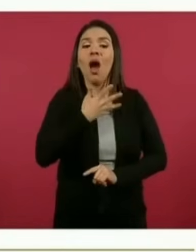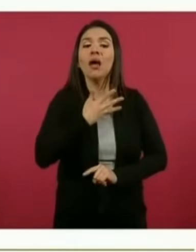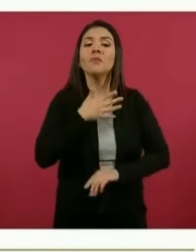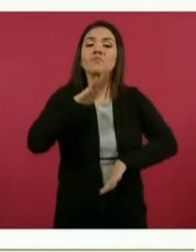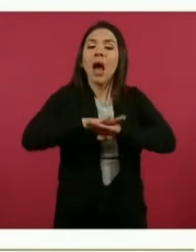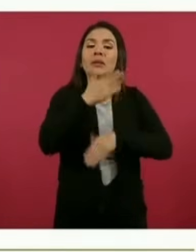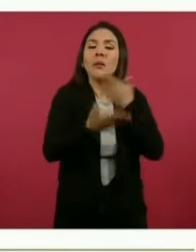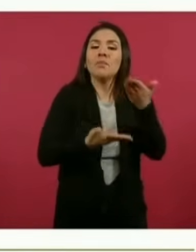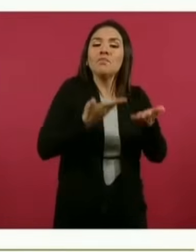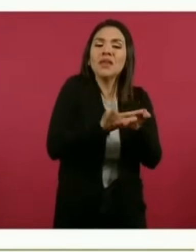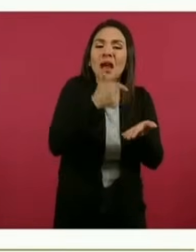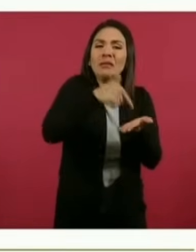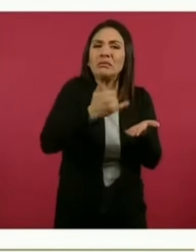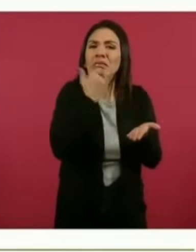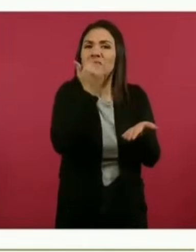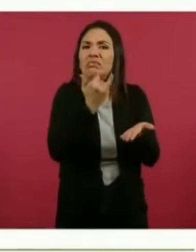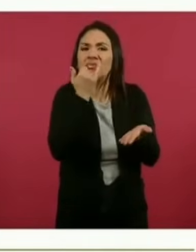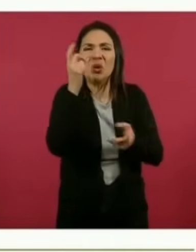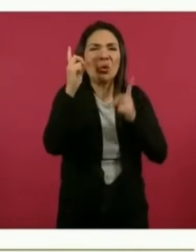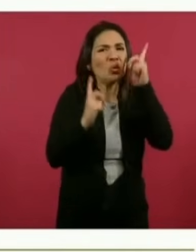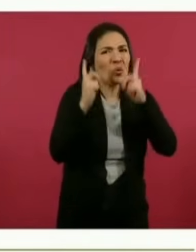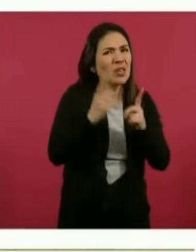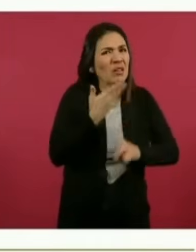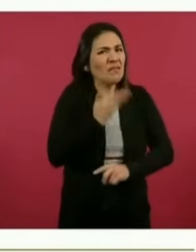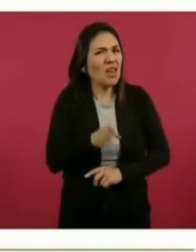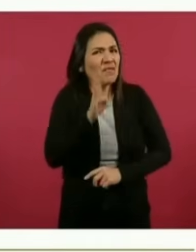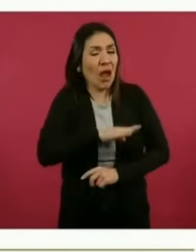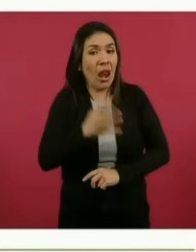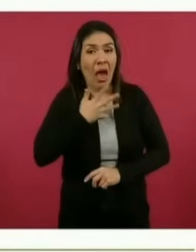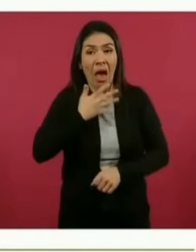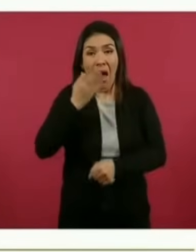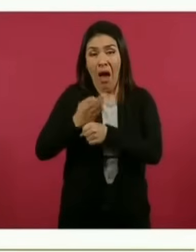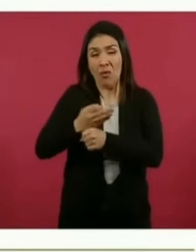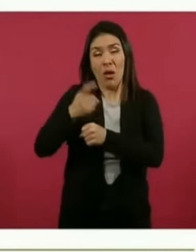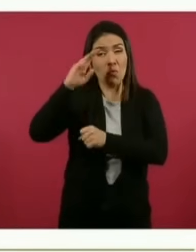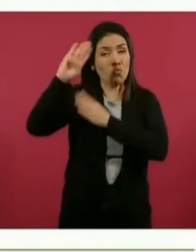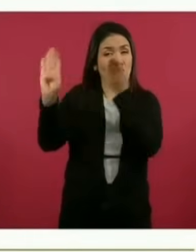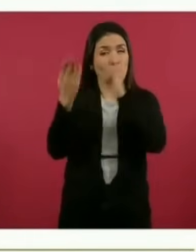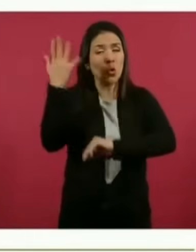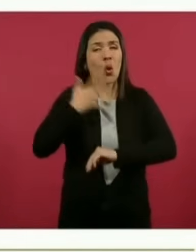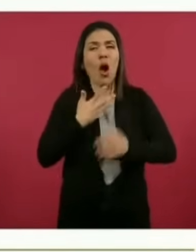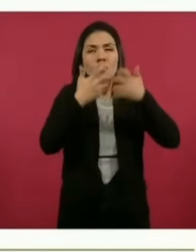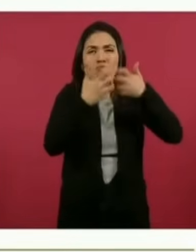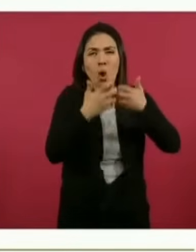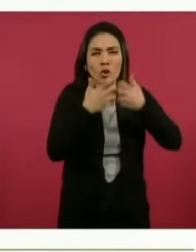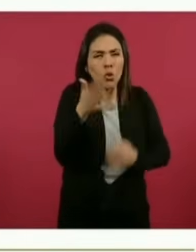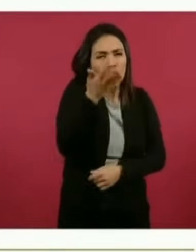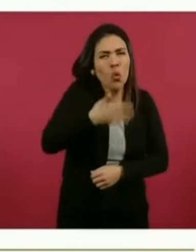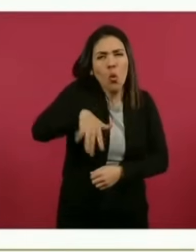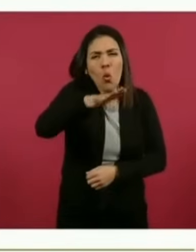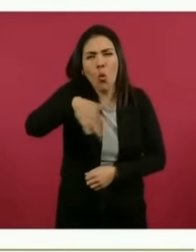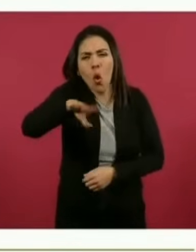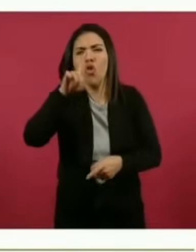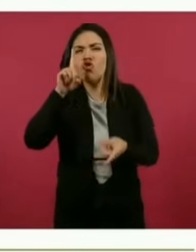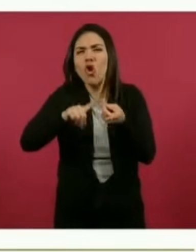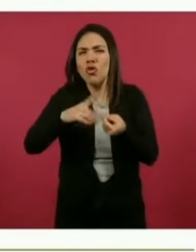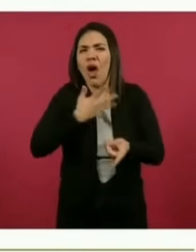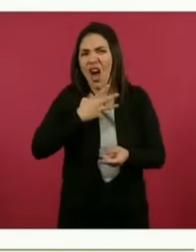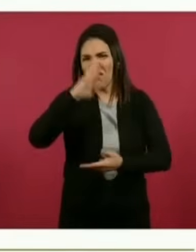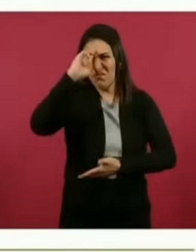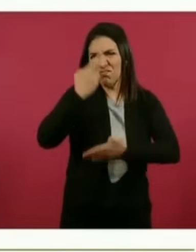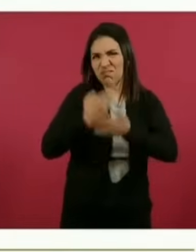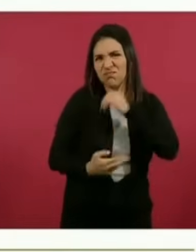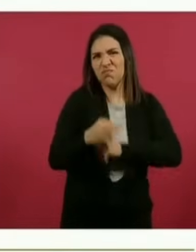peticiones que son potencialmente maliciosas. En el mundo existen motores de búsqueda que se la pasan buscando dónde hay